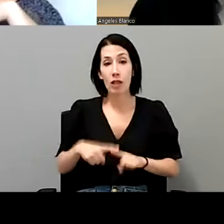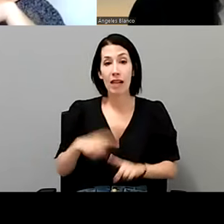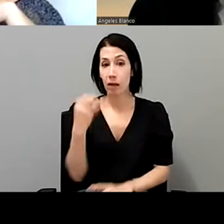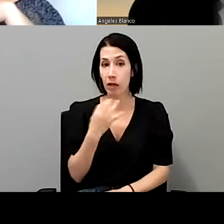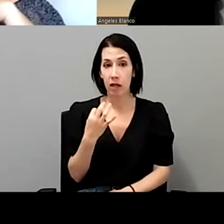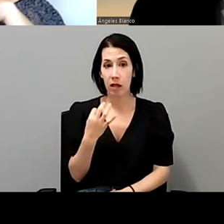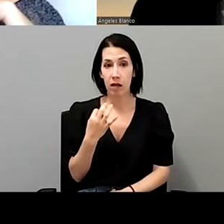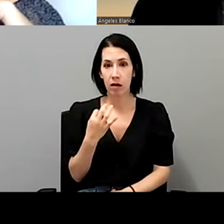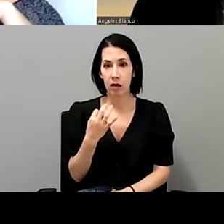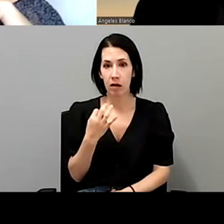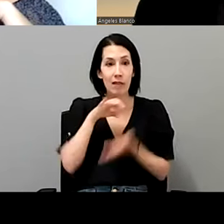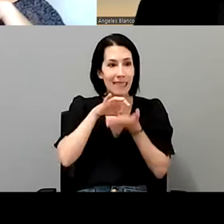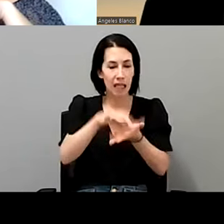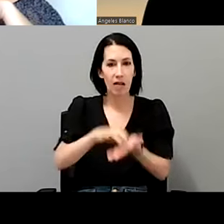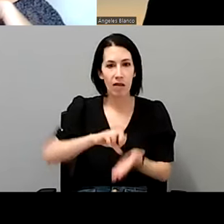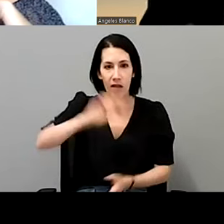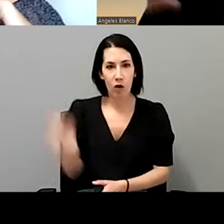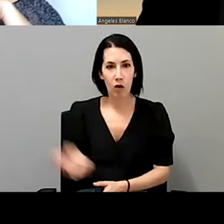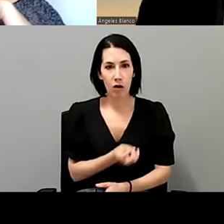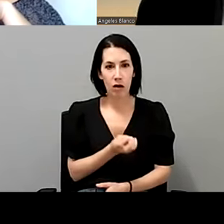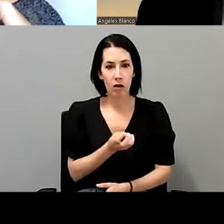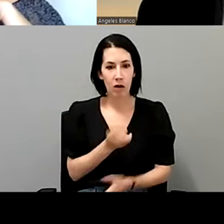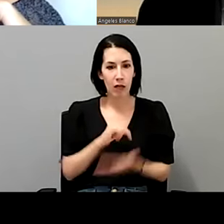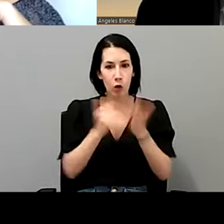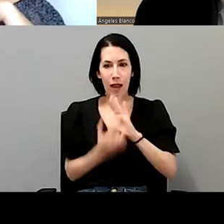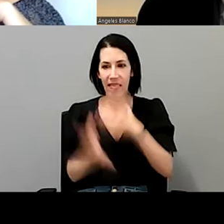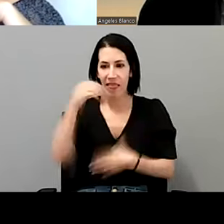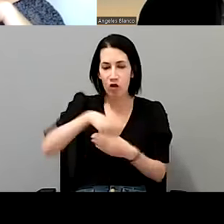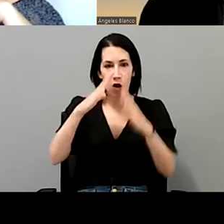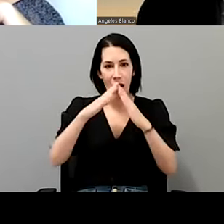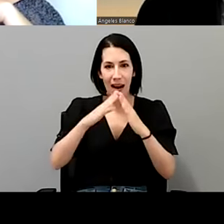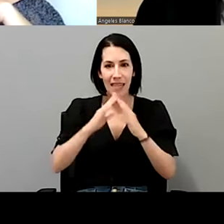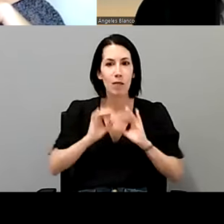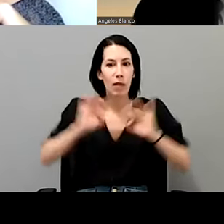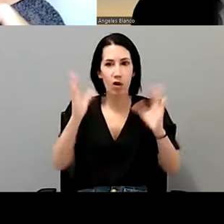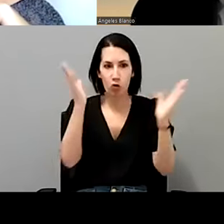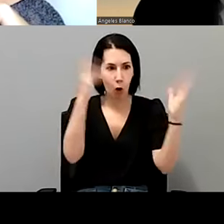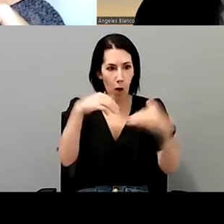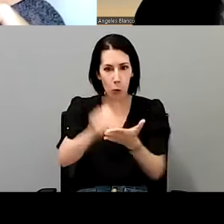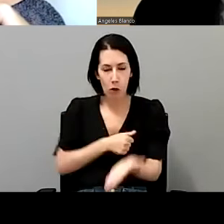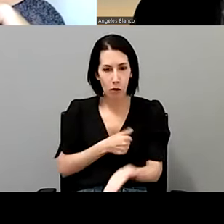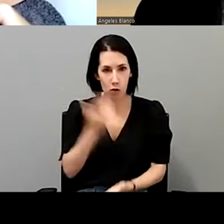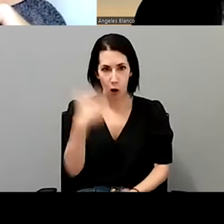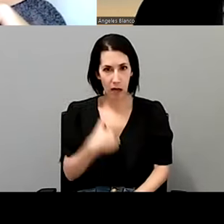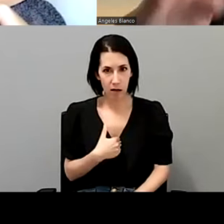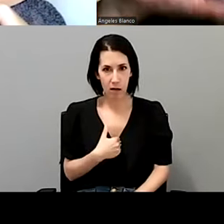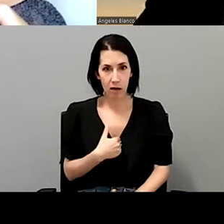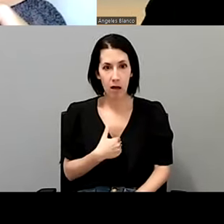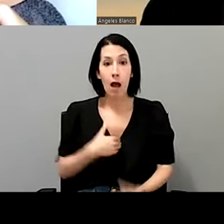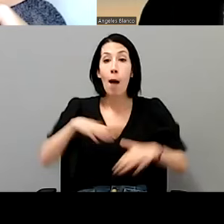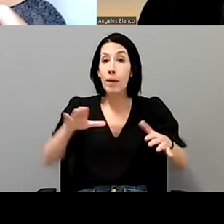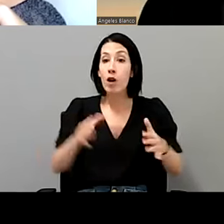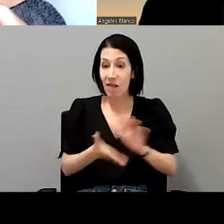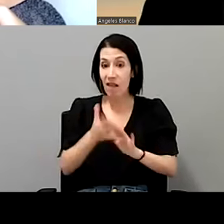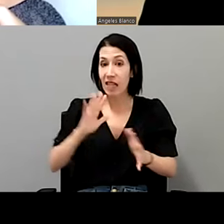ni siquiera hay servicios o soluciones habitacionales específicos, ¿no? O especializados, sin. Pero la